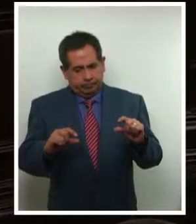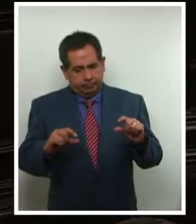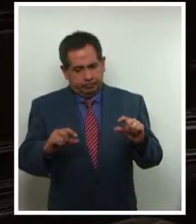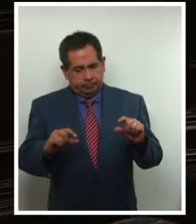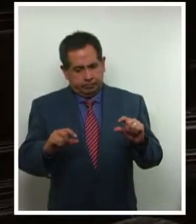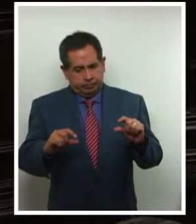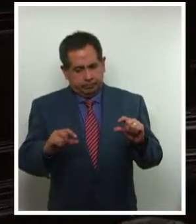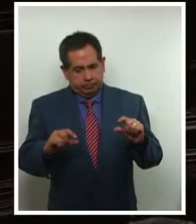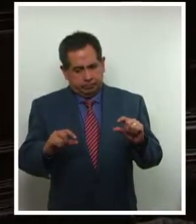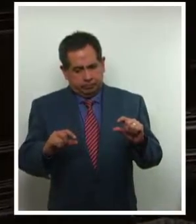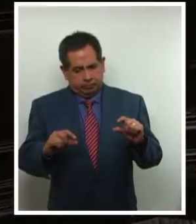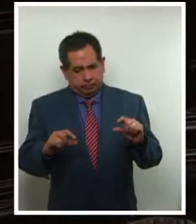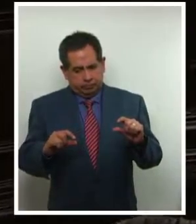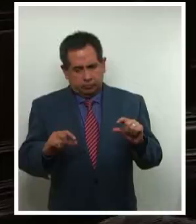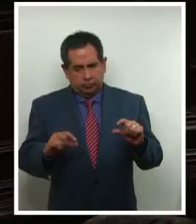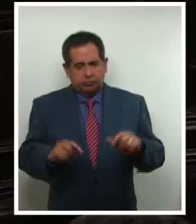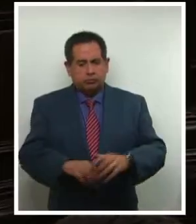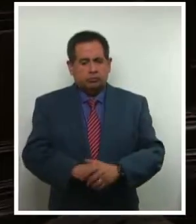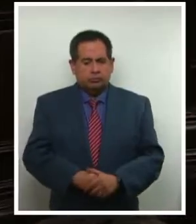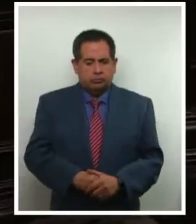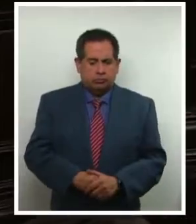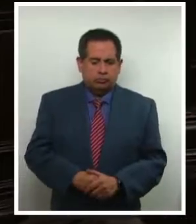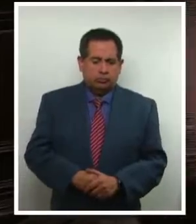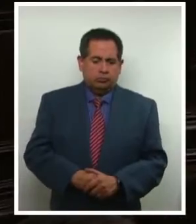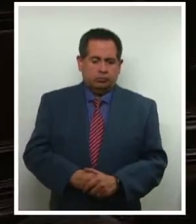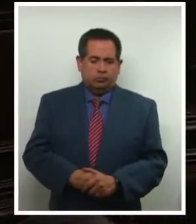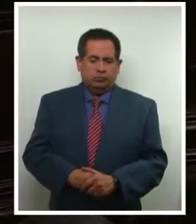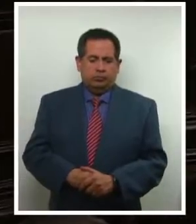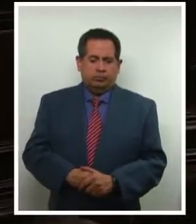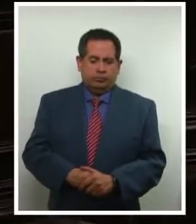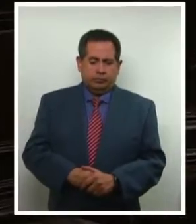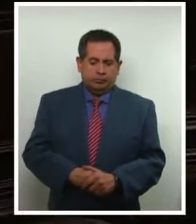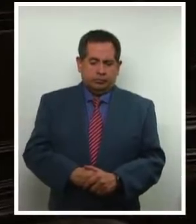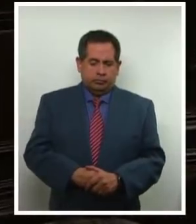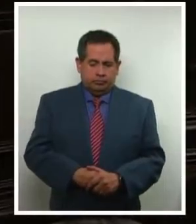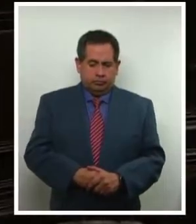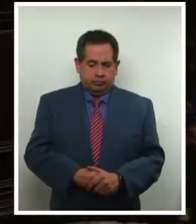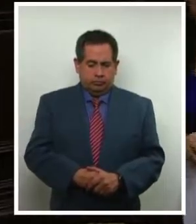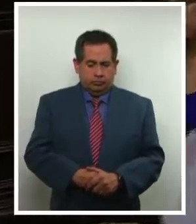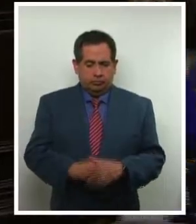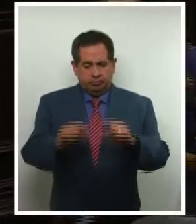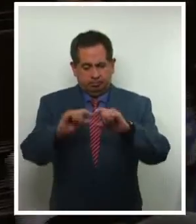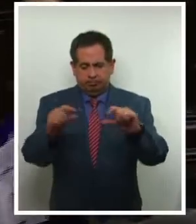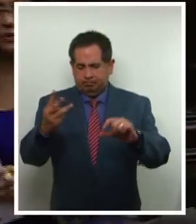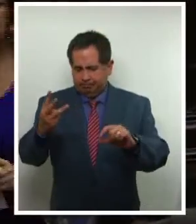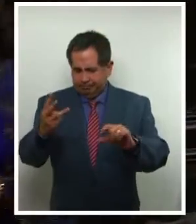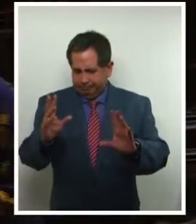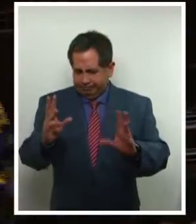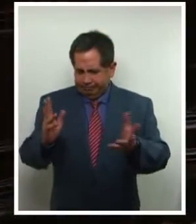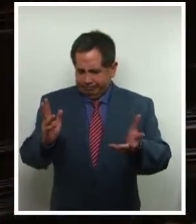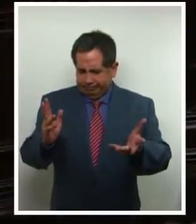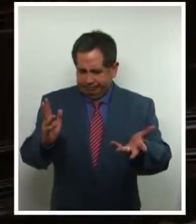La precisión, nada más. Párrafo tercero.